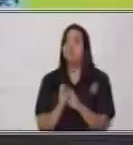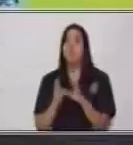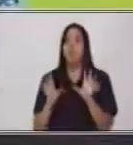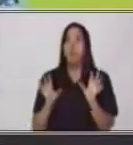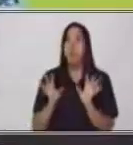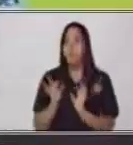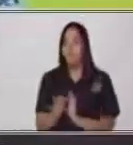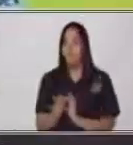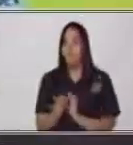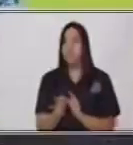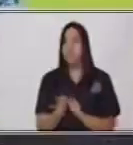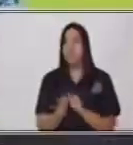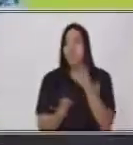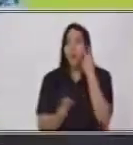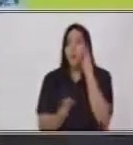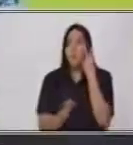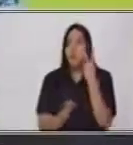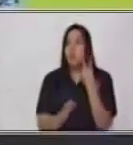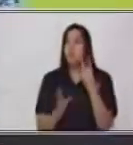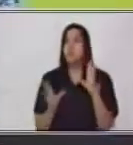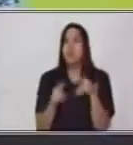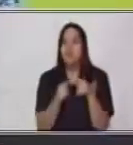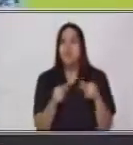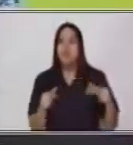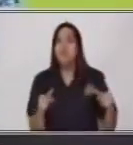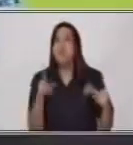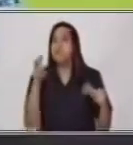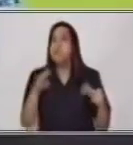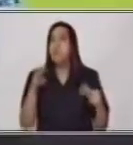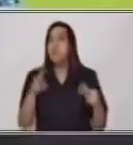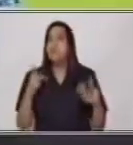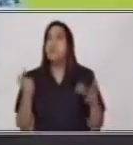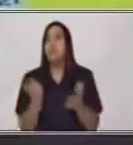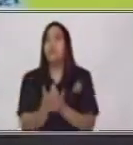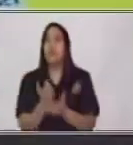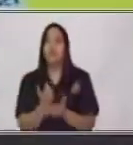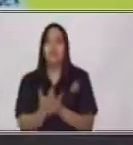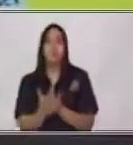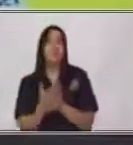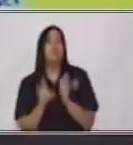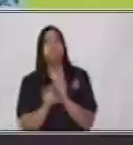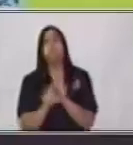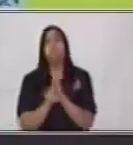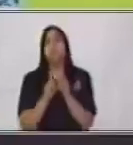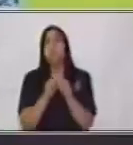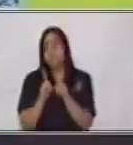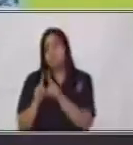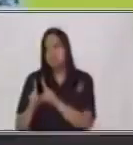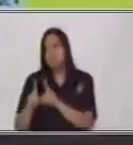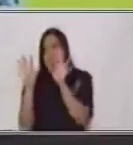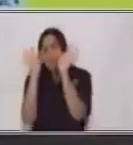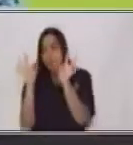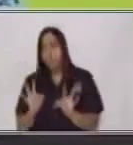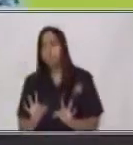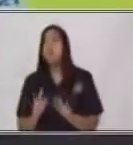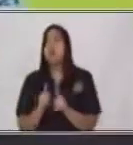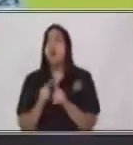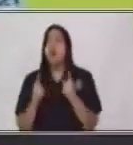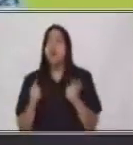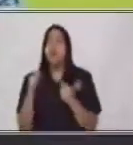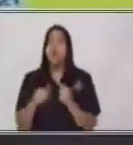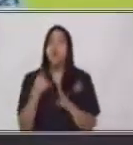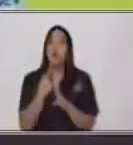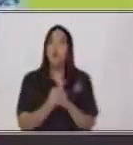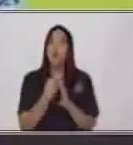monedas. Vamos a ver qué billete necesitamos pagar. Podríamos hacerlo de varias formas, pero voy a utilizar